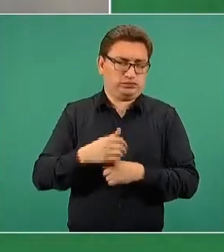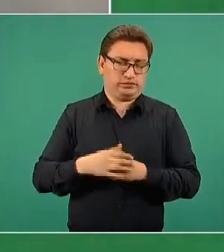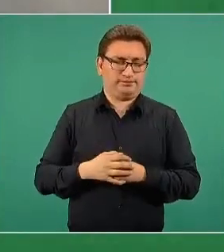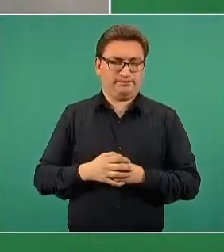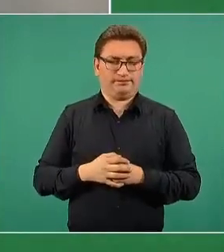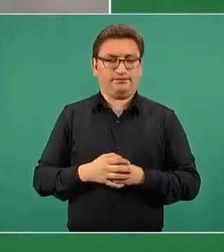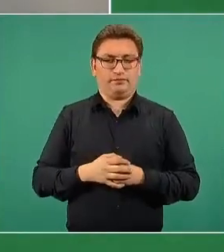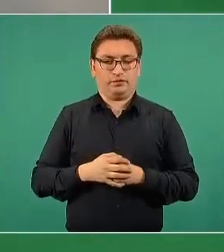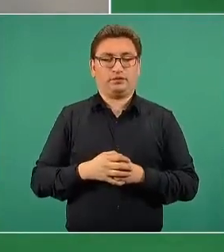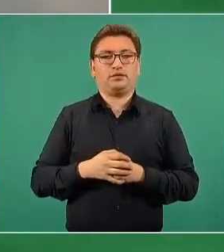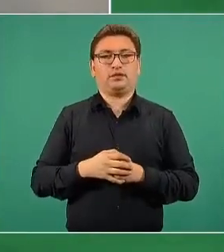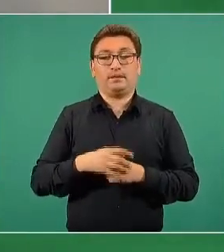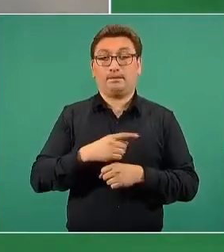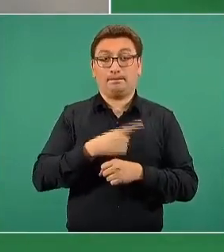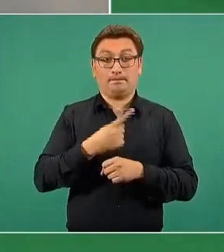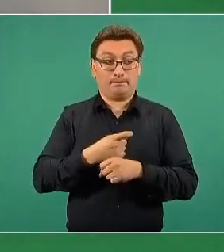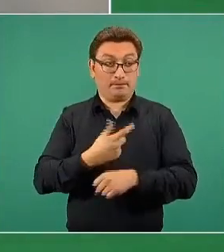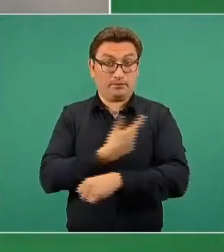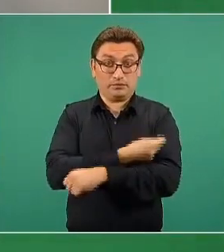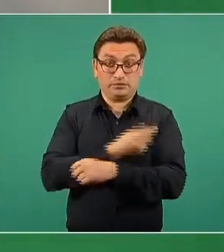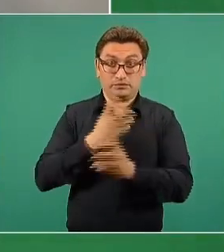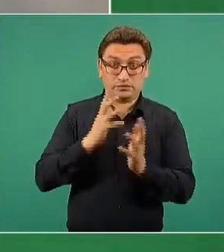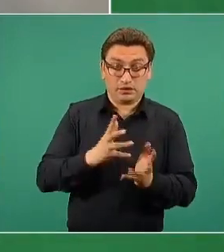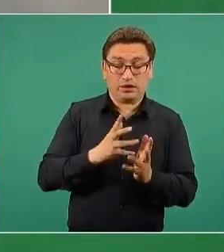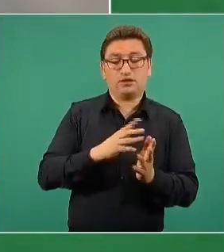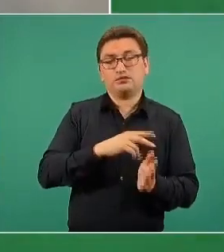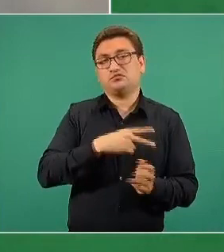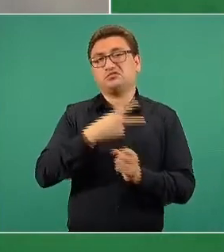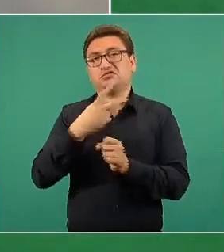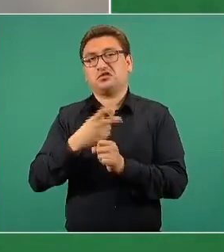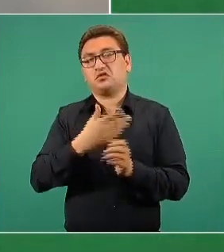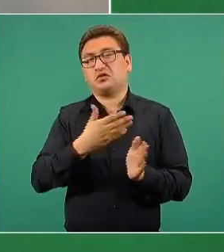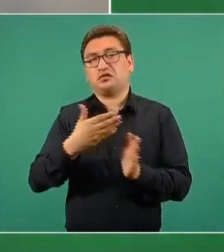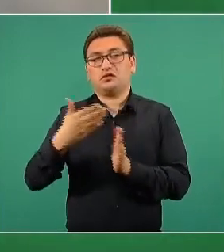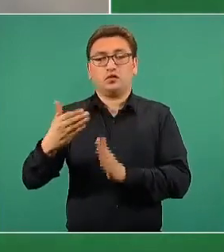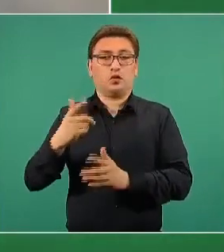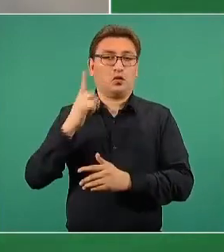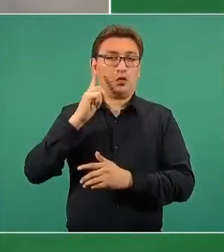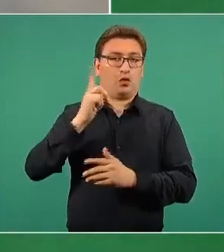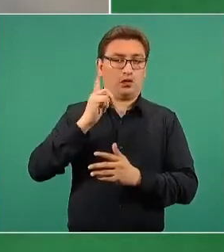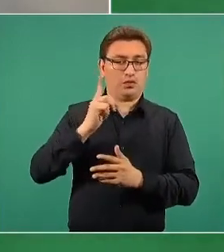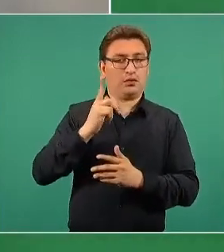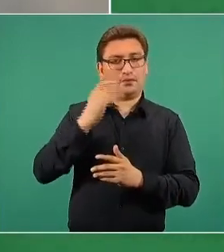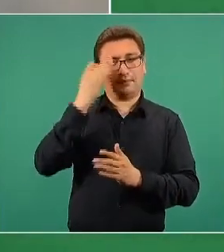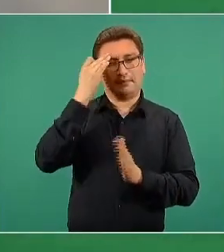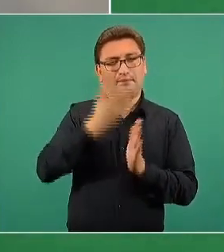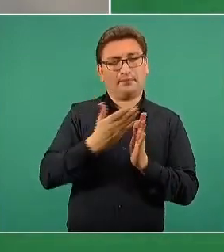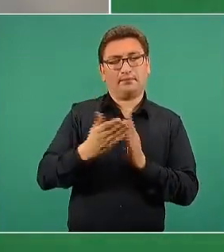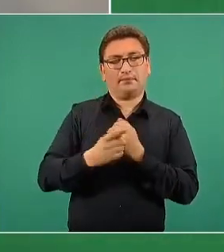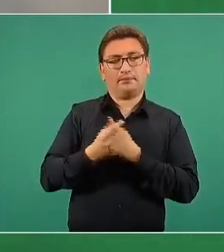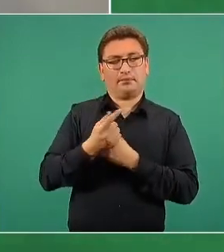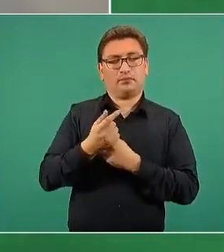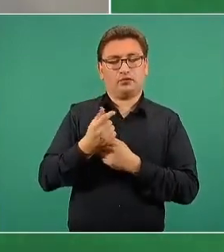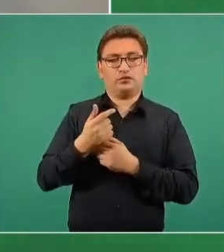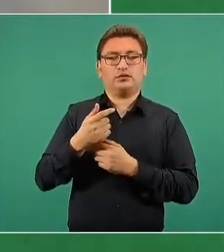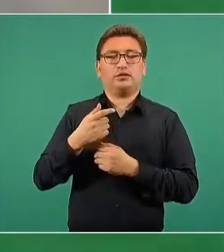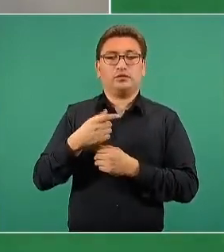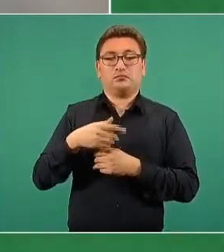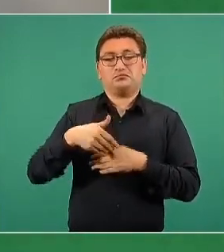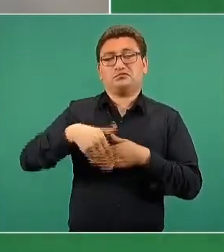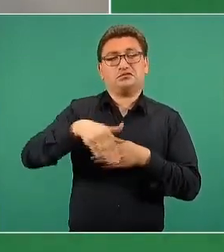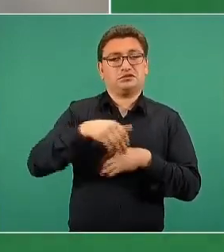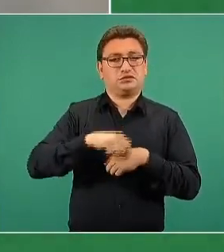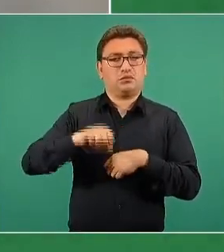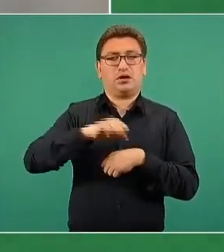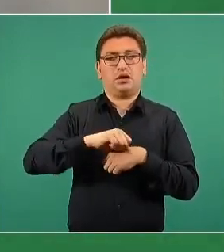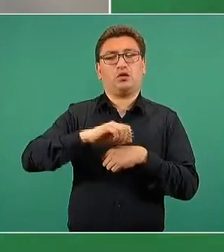la aplicación de la segunda dosis, y esperamos que en muy breve tiempo, esta semana o la